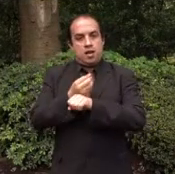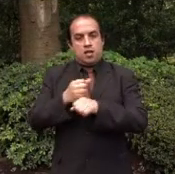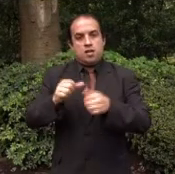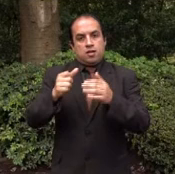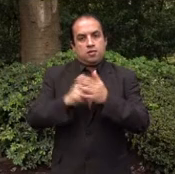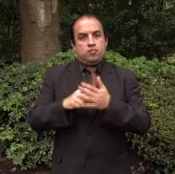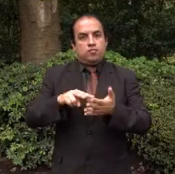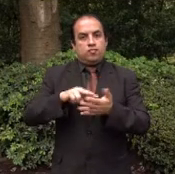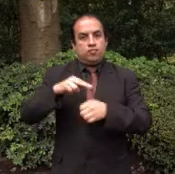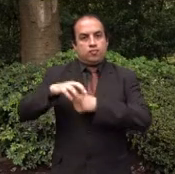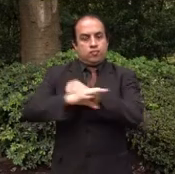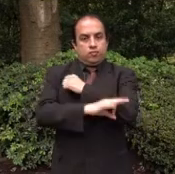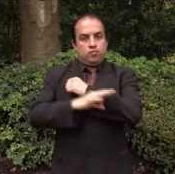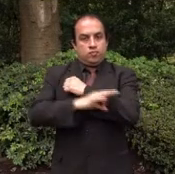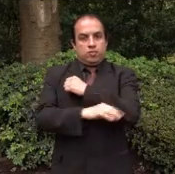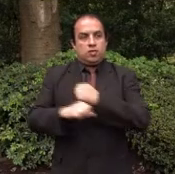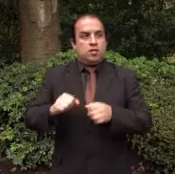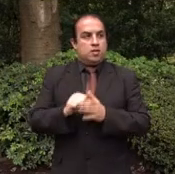siglo XVI,